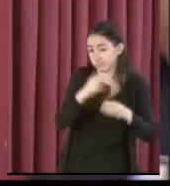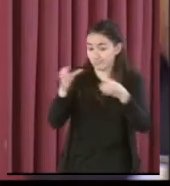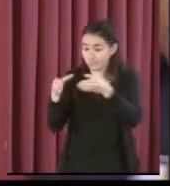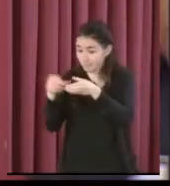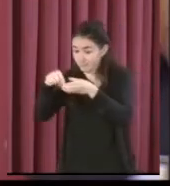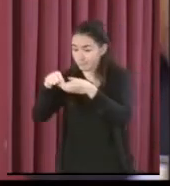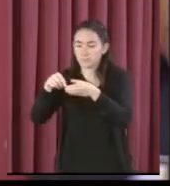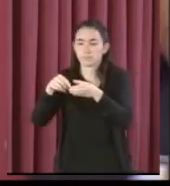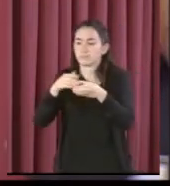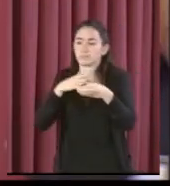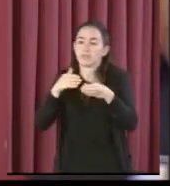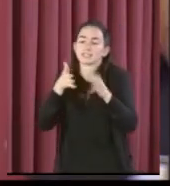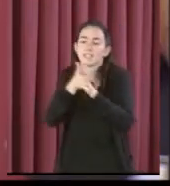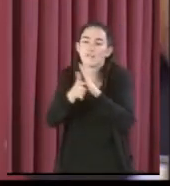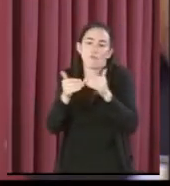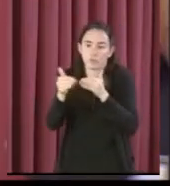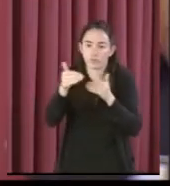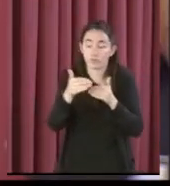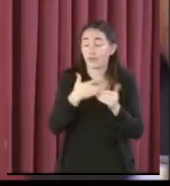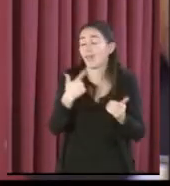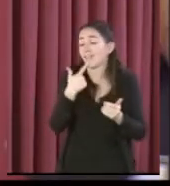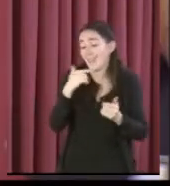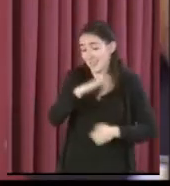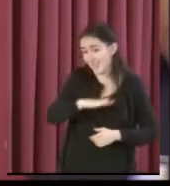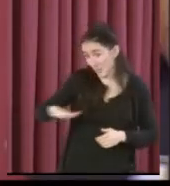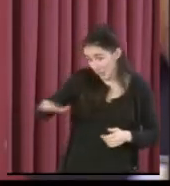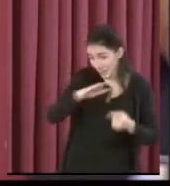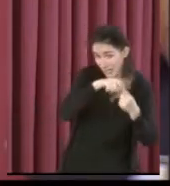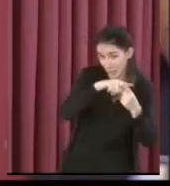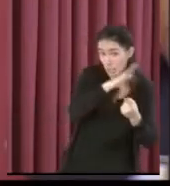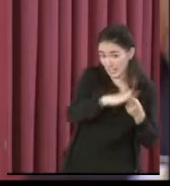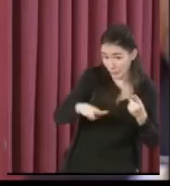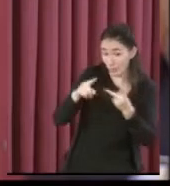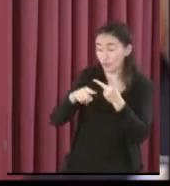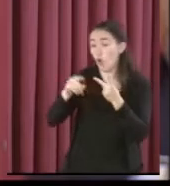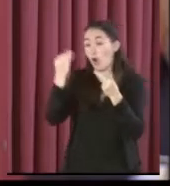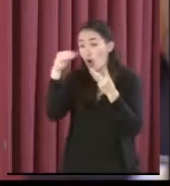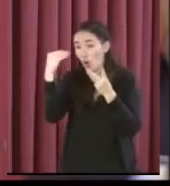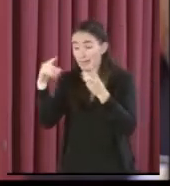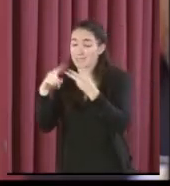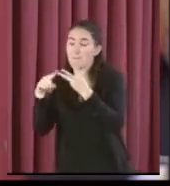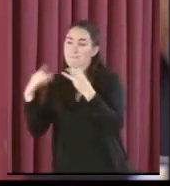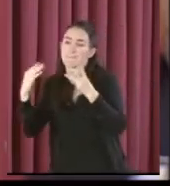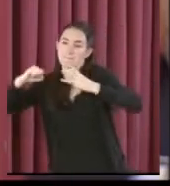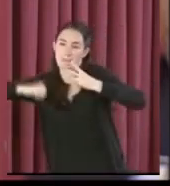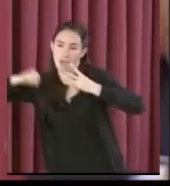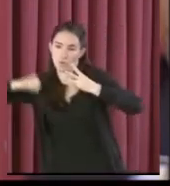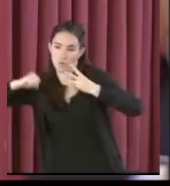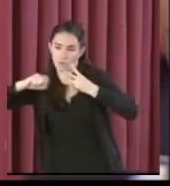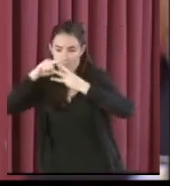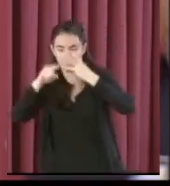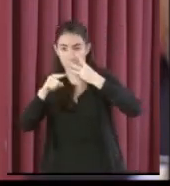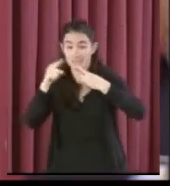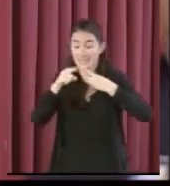el futuro. Me refiero a los niños, a los jóvenes y a los mayores. Los niños, sin duda alguna, serán